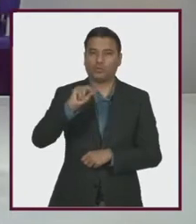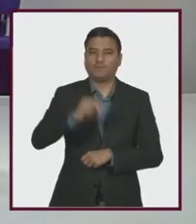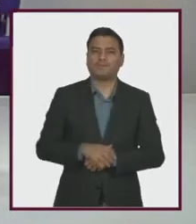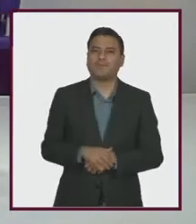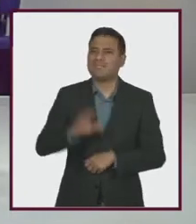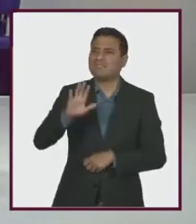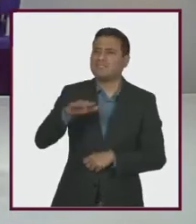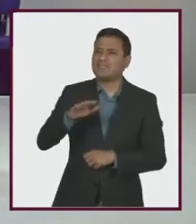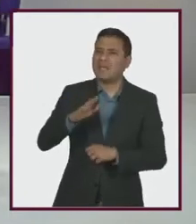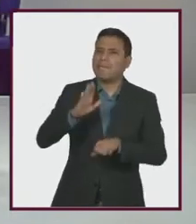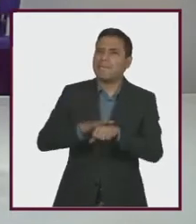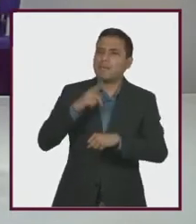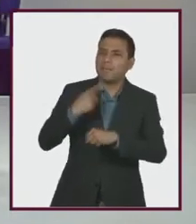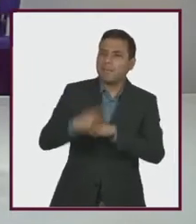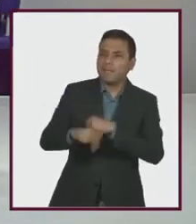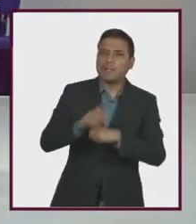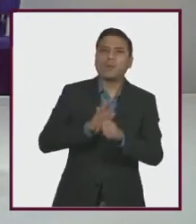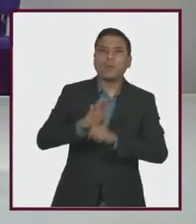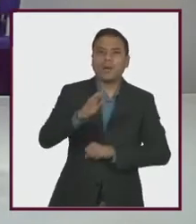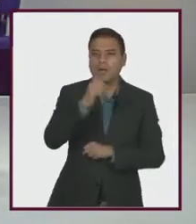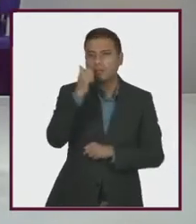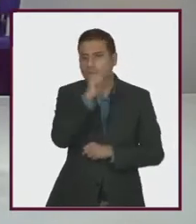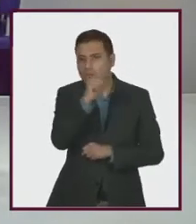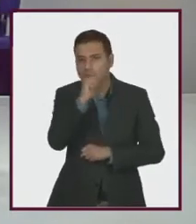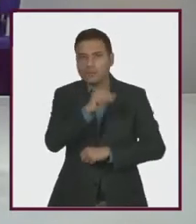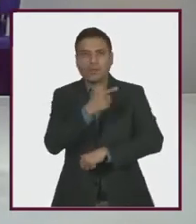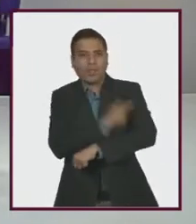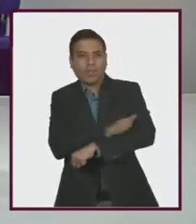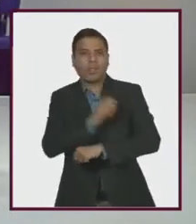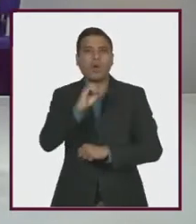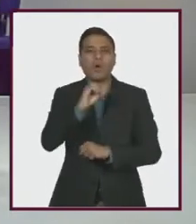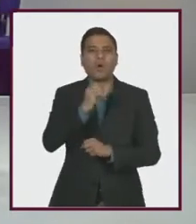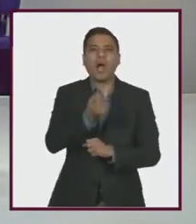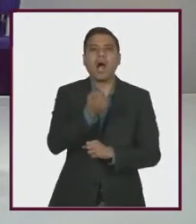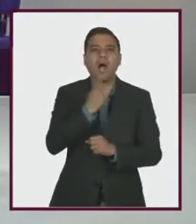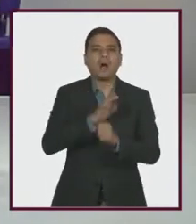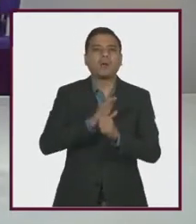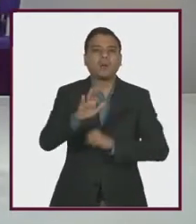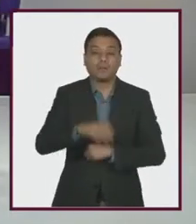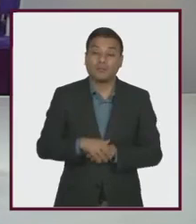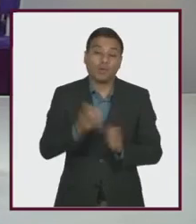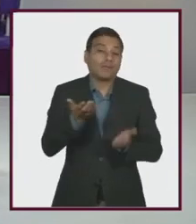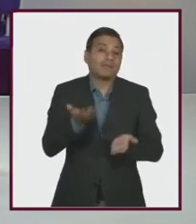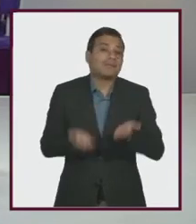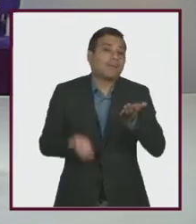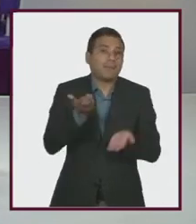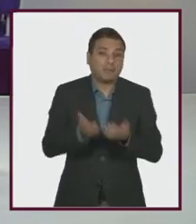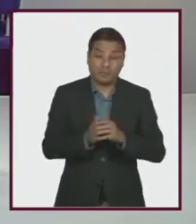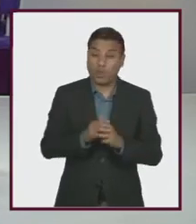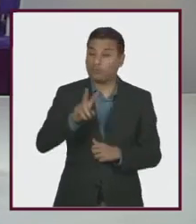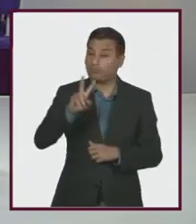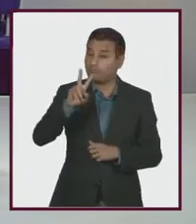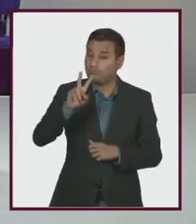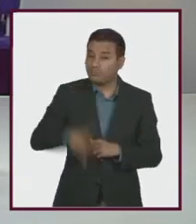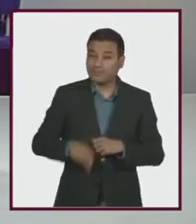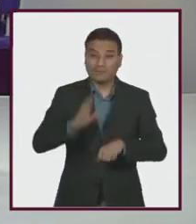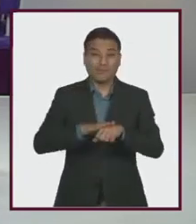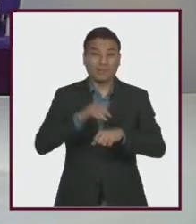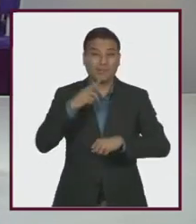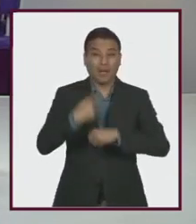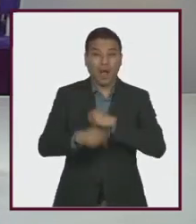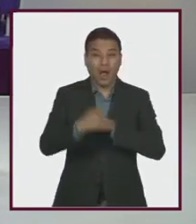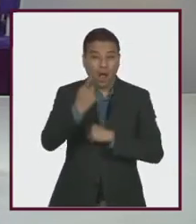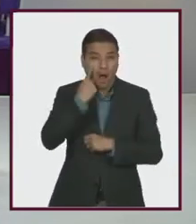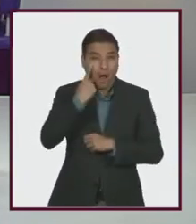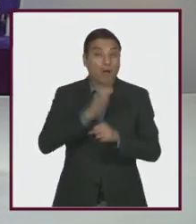peligrosa? Pues va a depender de la sustancia, pero probablemente podríamos decir que la intravenosa, porque no solamente es el riesgo del